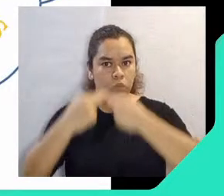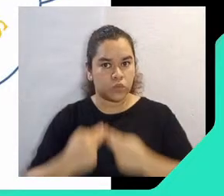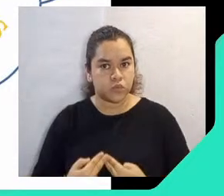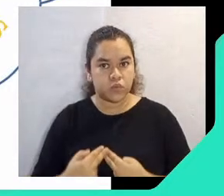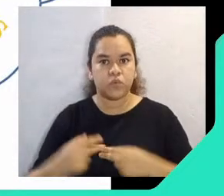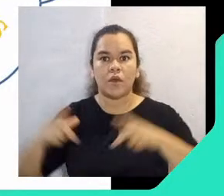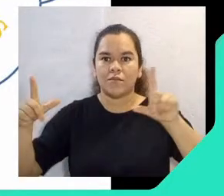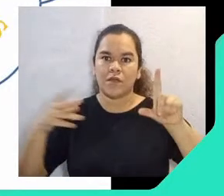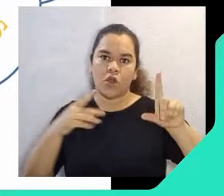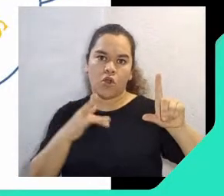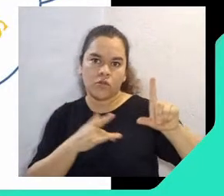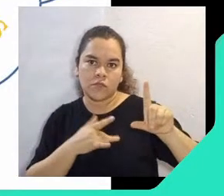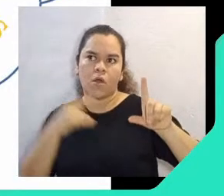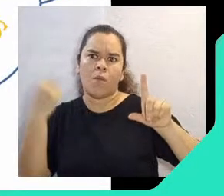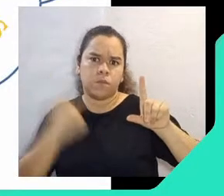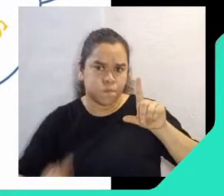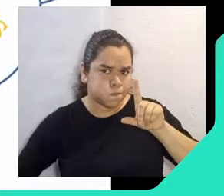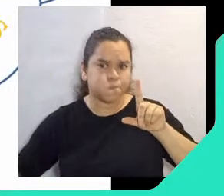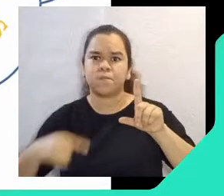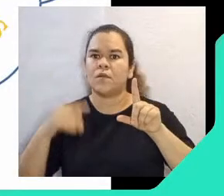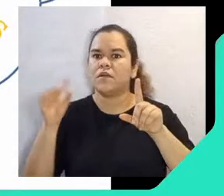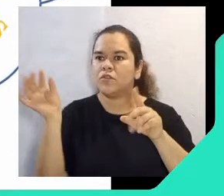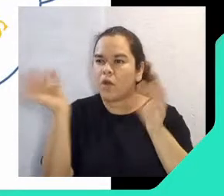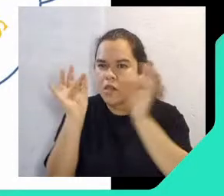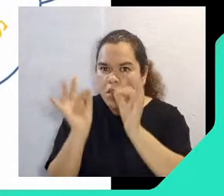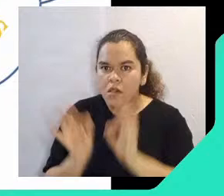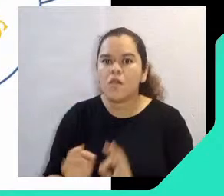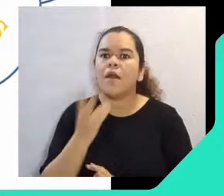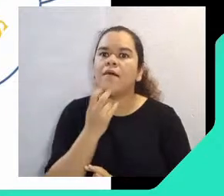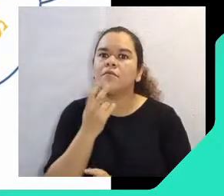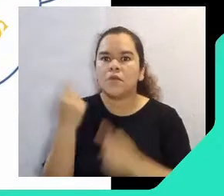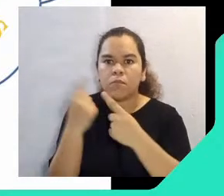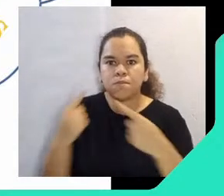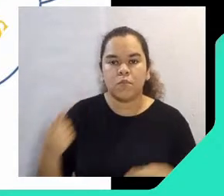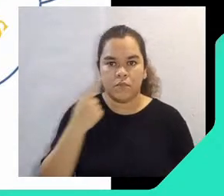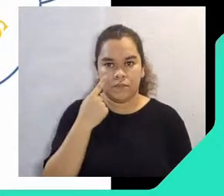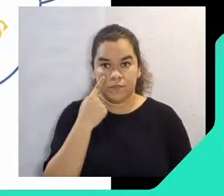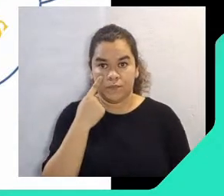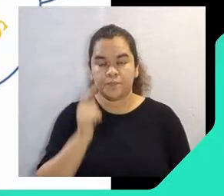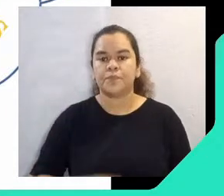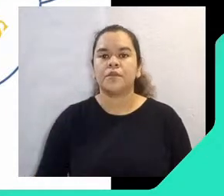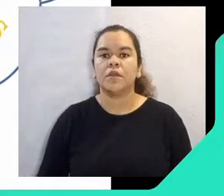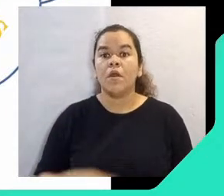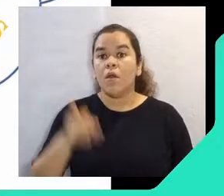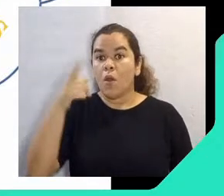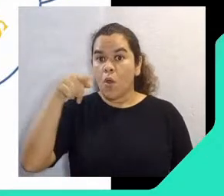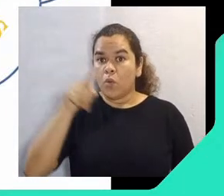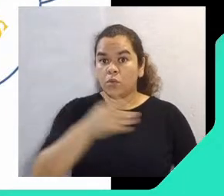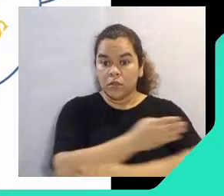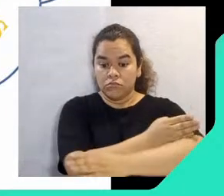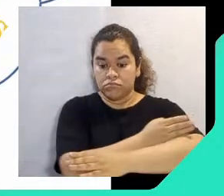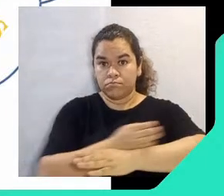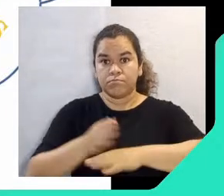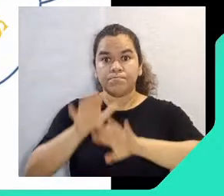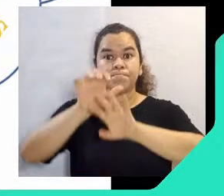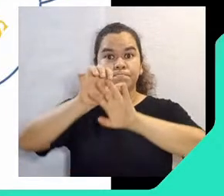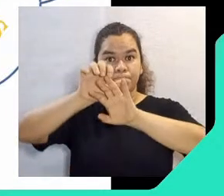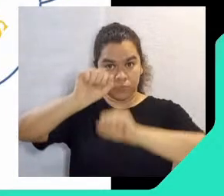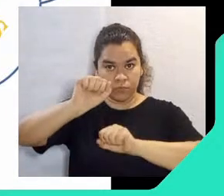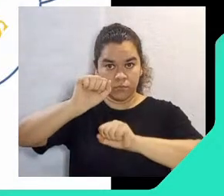de las personas. La formación que ustedes van a obtener una vez egresados de la ingeniería en electrónica